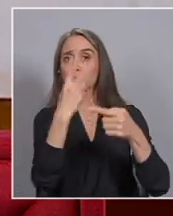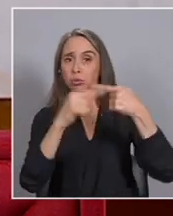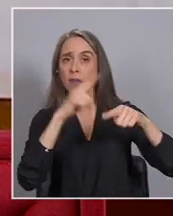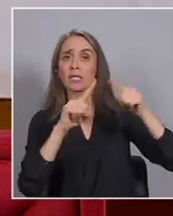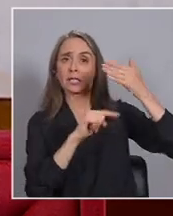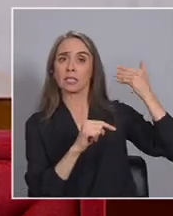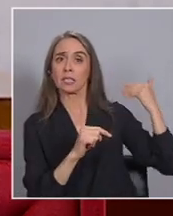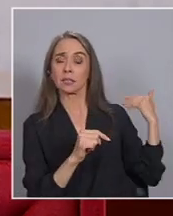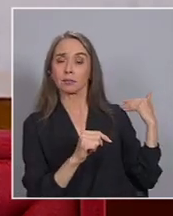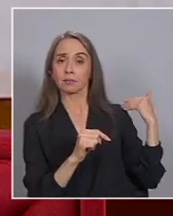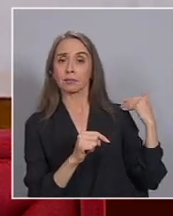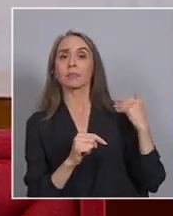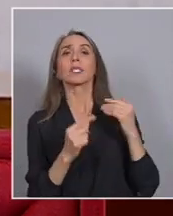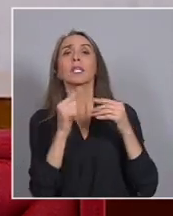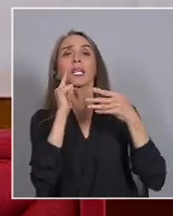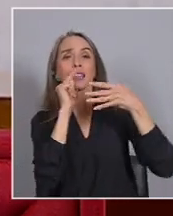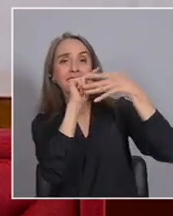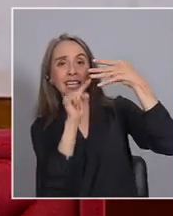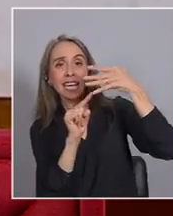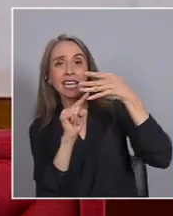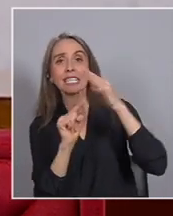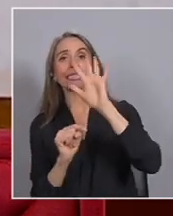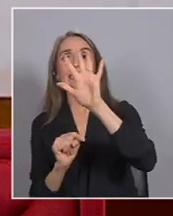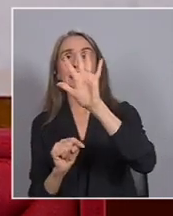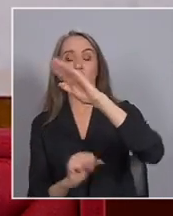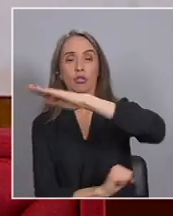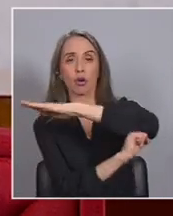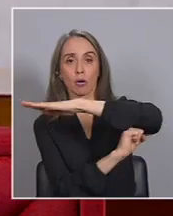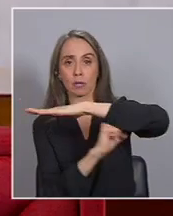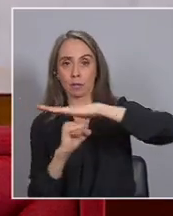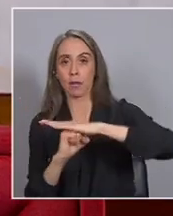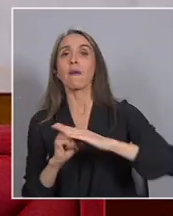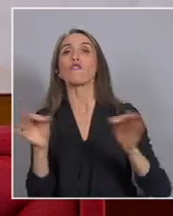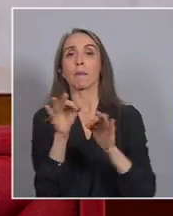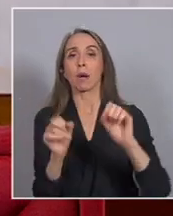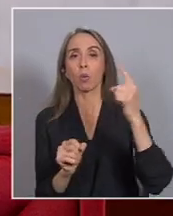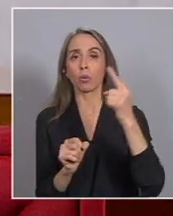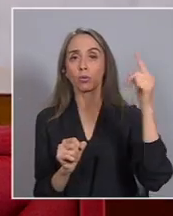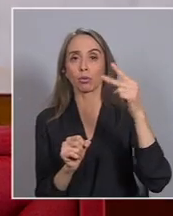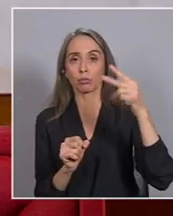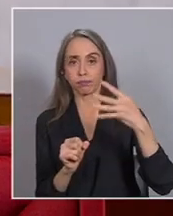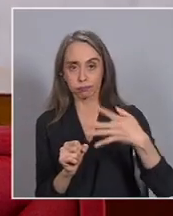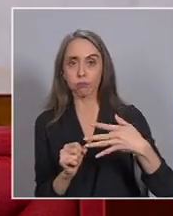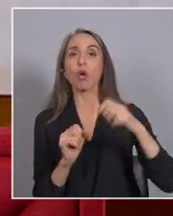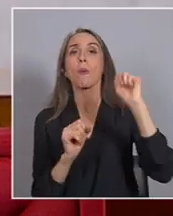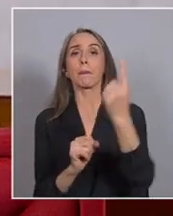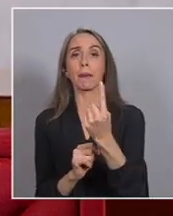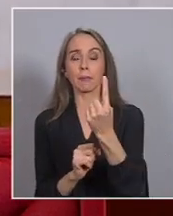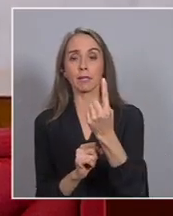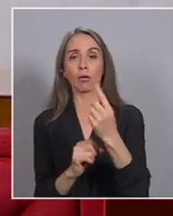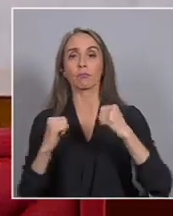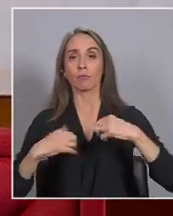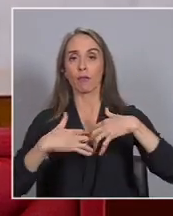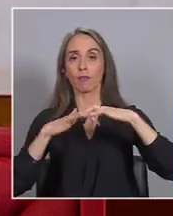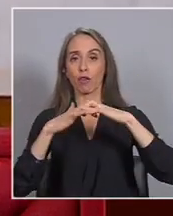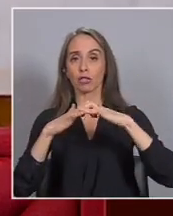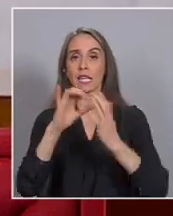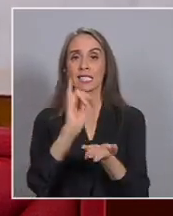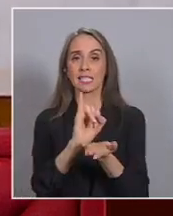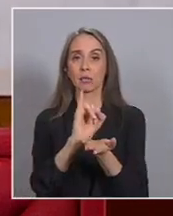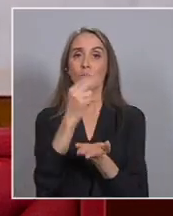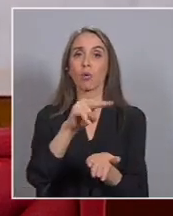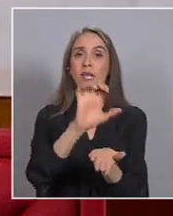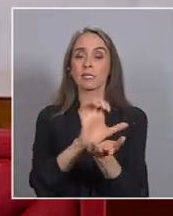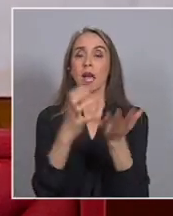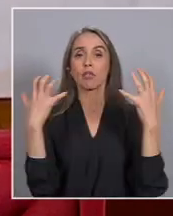oportunidades se estructura en 5 ejes. Paso a enumerar. 1. Fortalecer las instituciones del